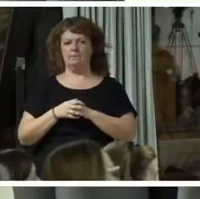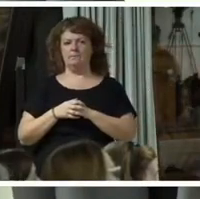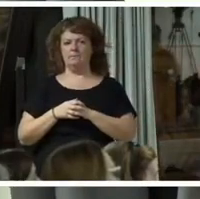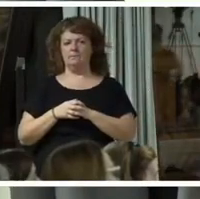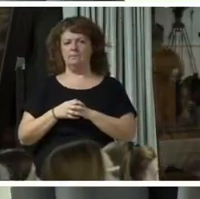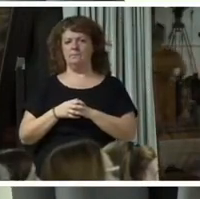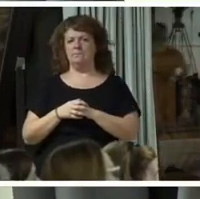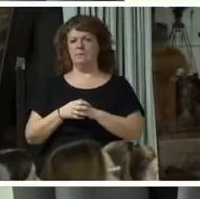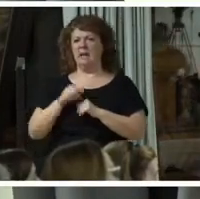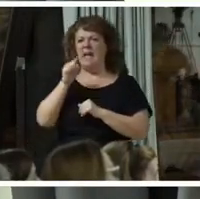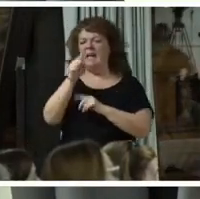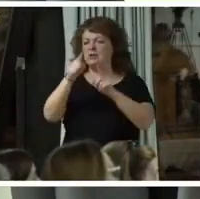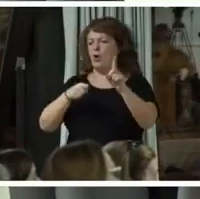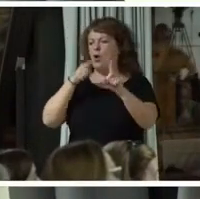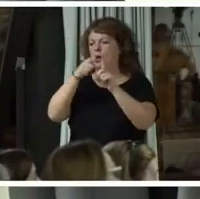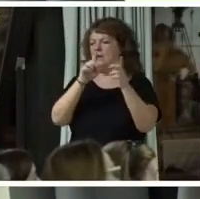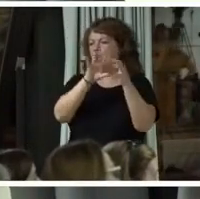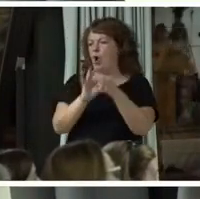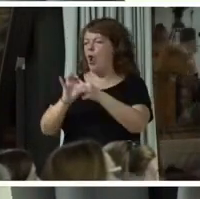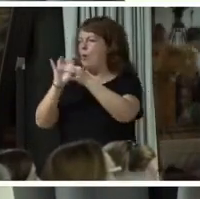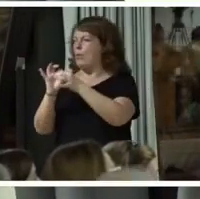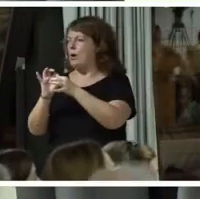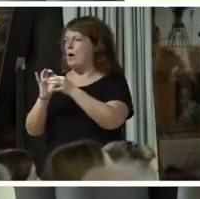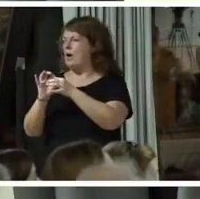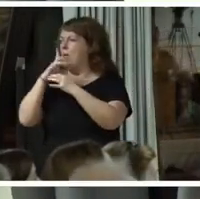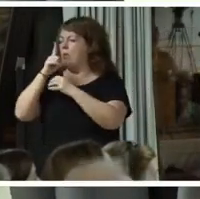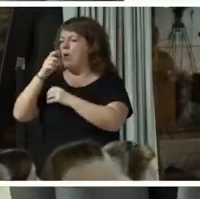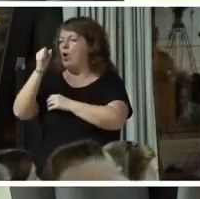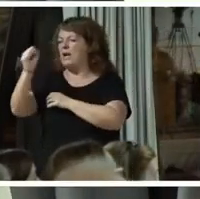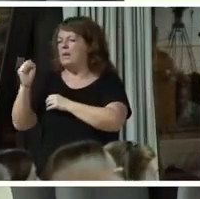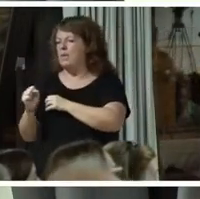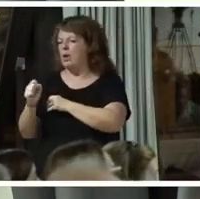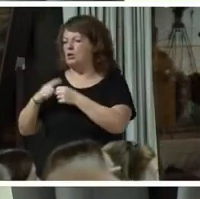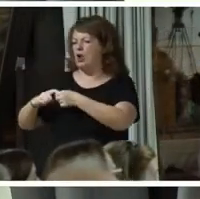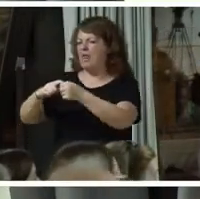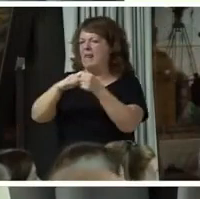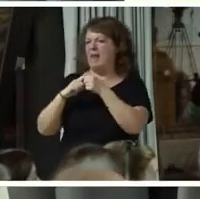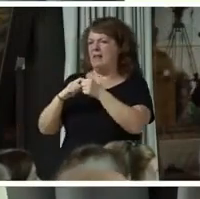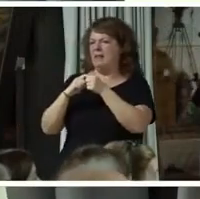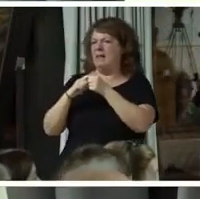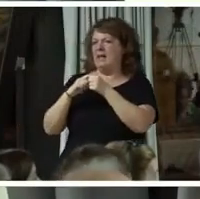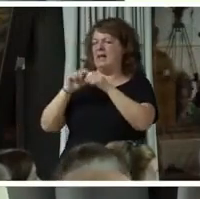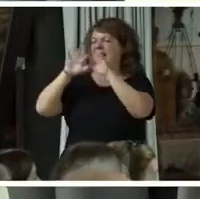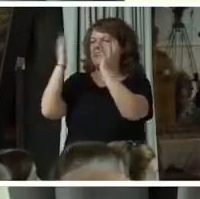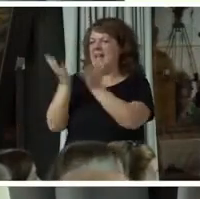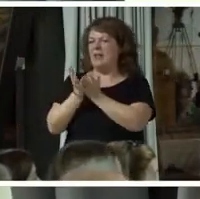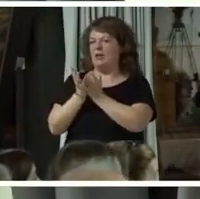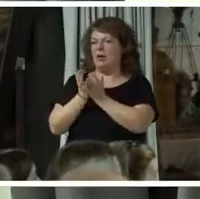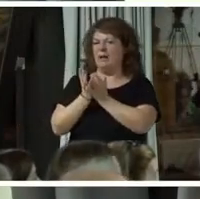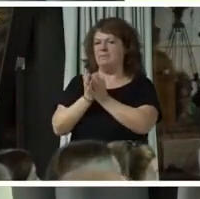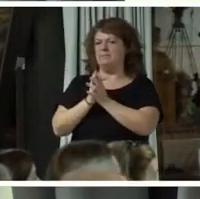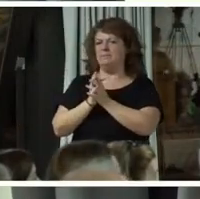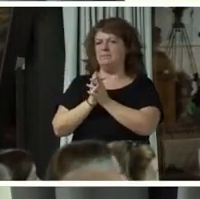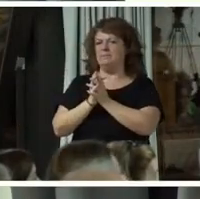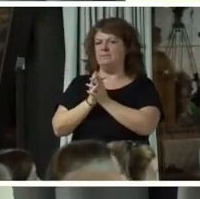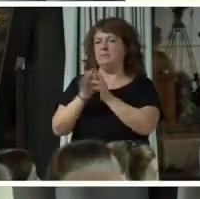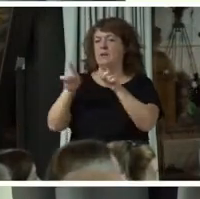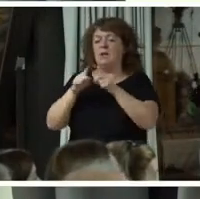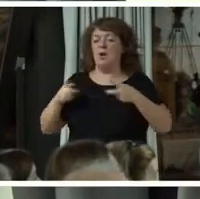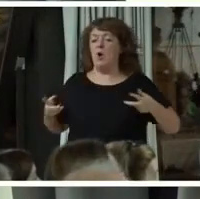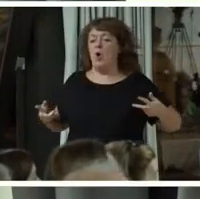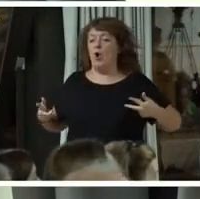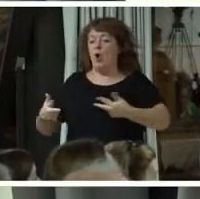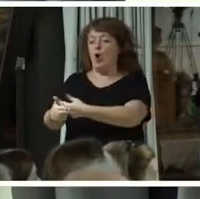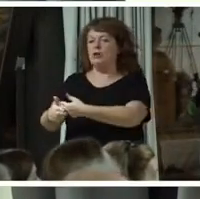objetivo y lo lo lo vinculo con lo que hablábamos antes con la criminalización de la solidaridad internacional tenía un objetivo y era cortar los